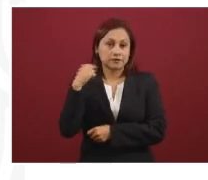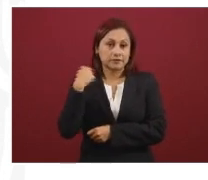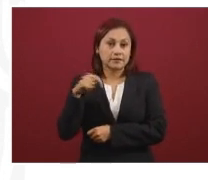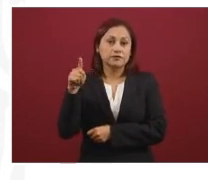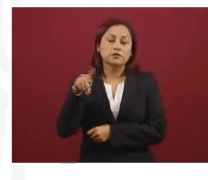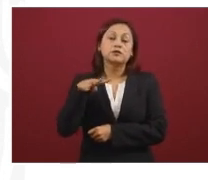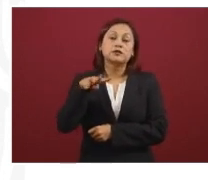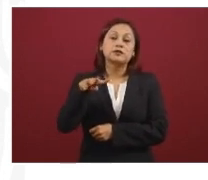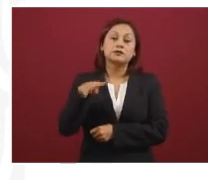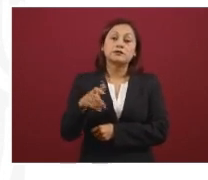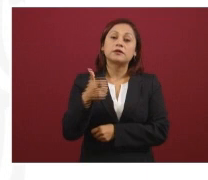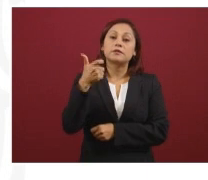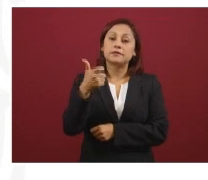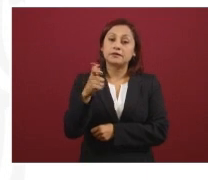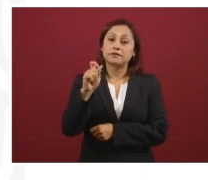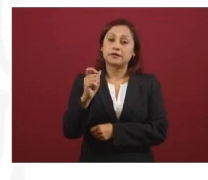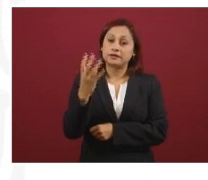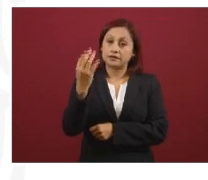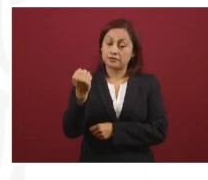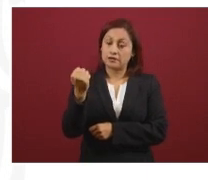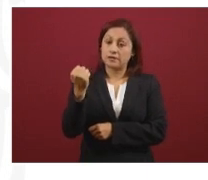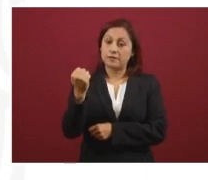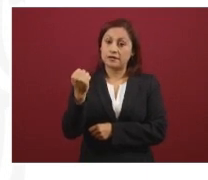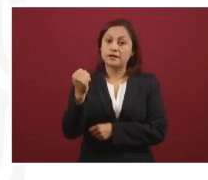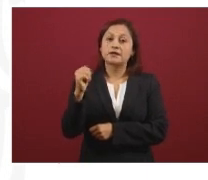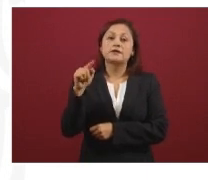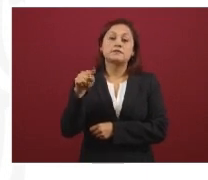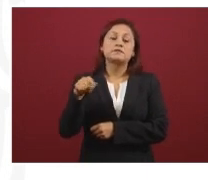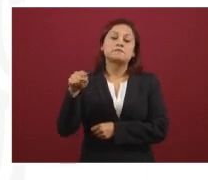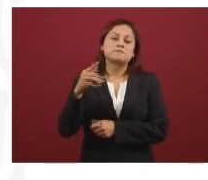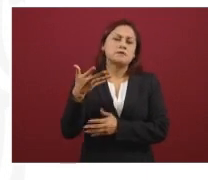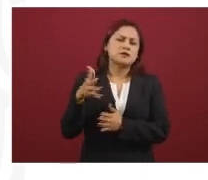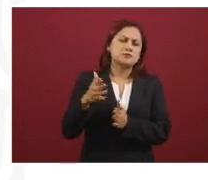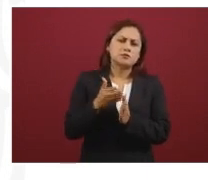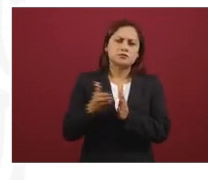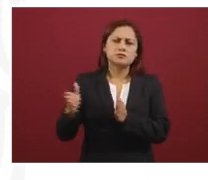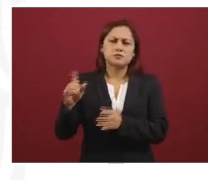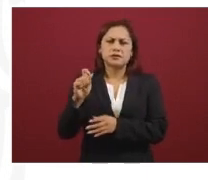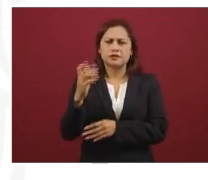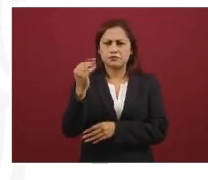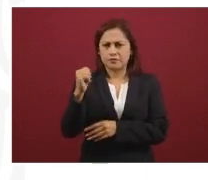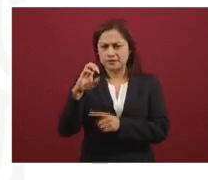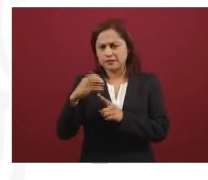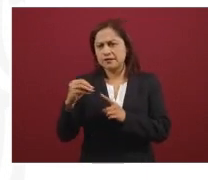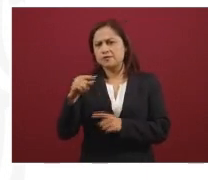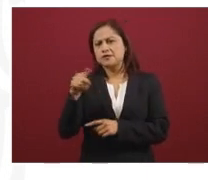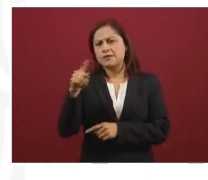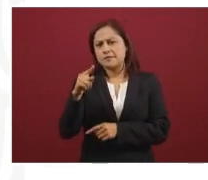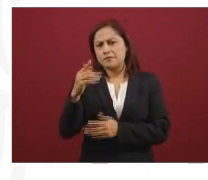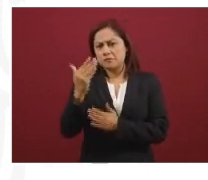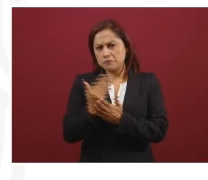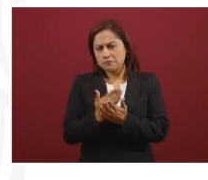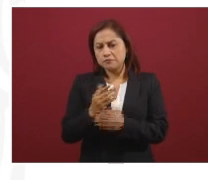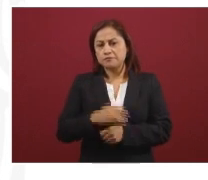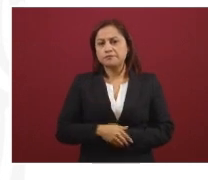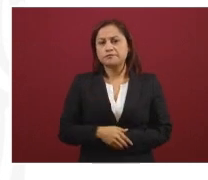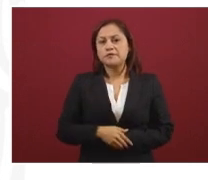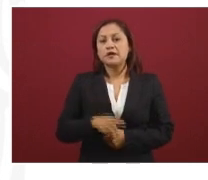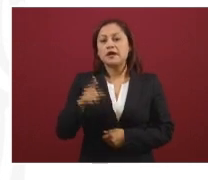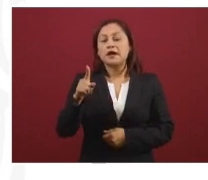con 19 centavos por litro, 21 centavos de margen. En gasolina, en combustible